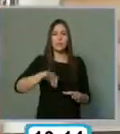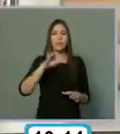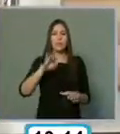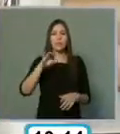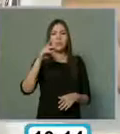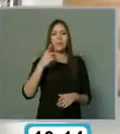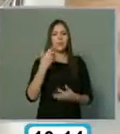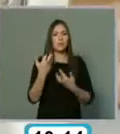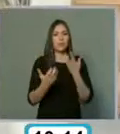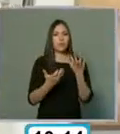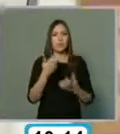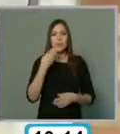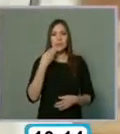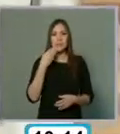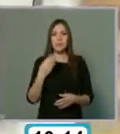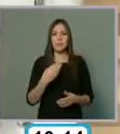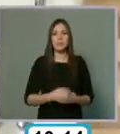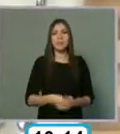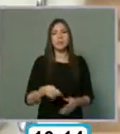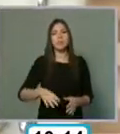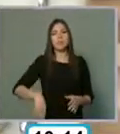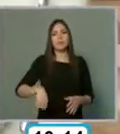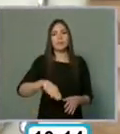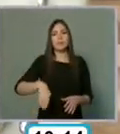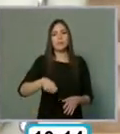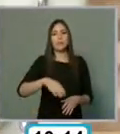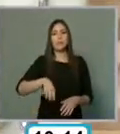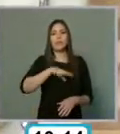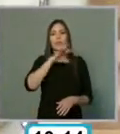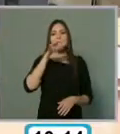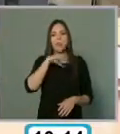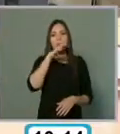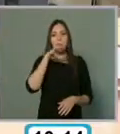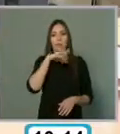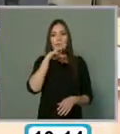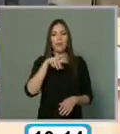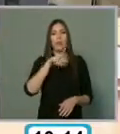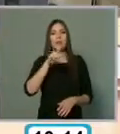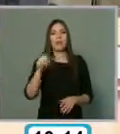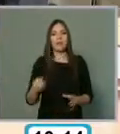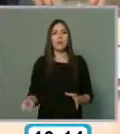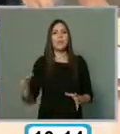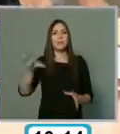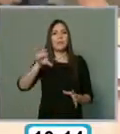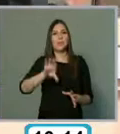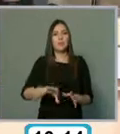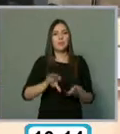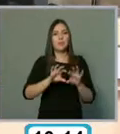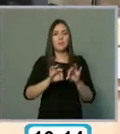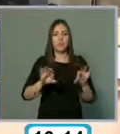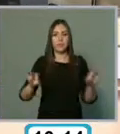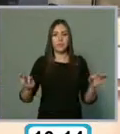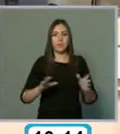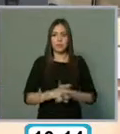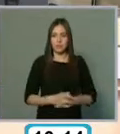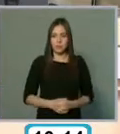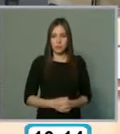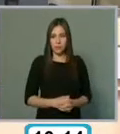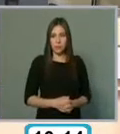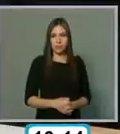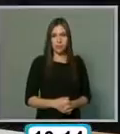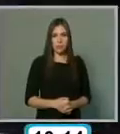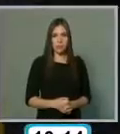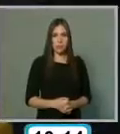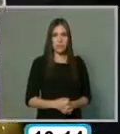ser. Exactamente, voy a comenzar a citronar mi cebolla y junto con la cebolla voy a agregar mi longaniza. Y en lo que Ok. esté estando me voy de aquel